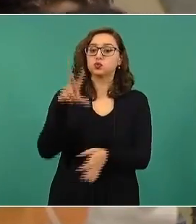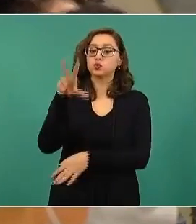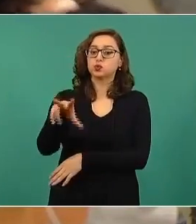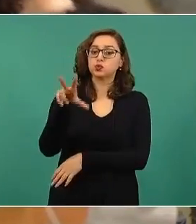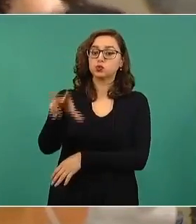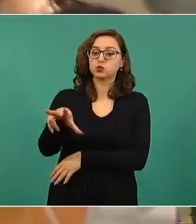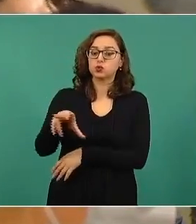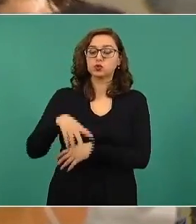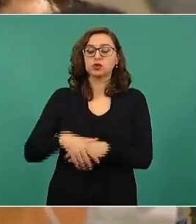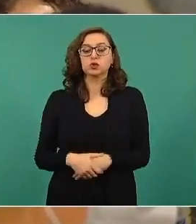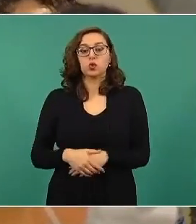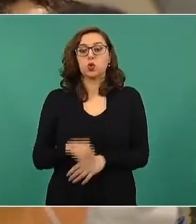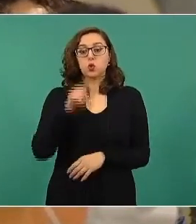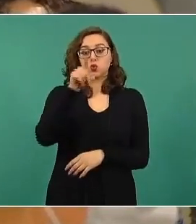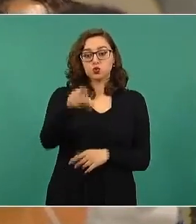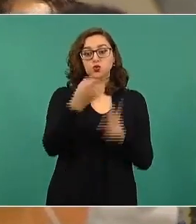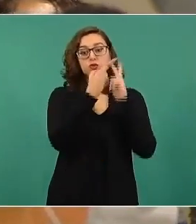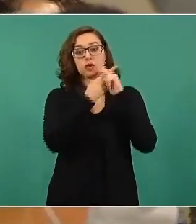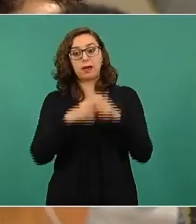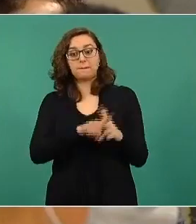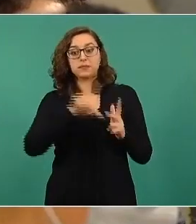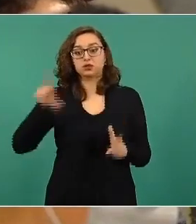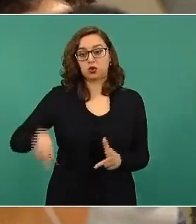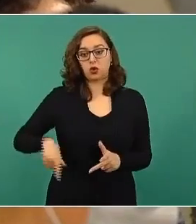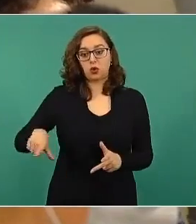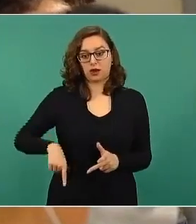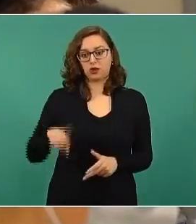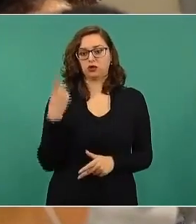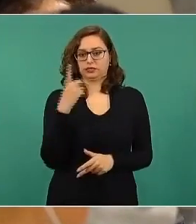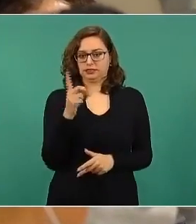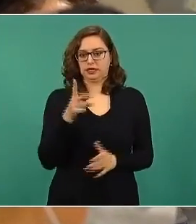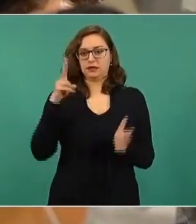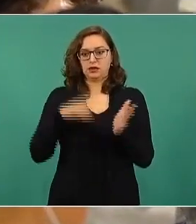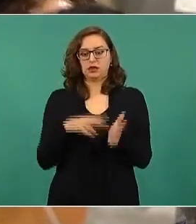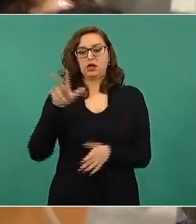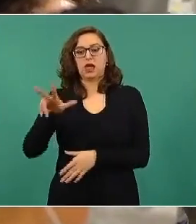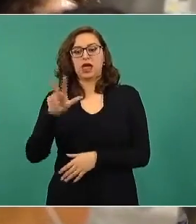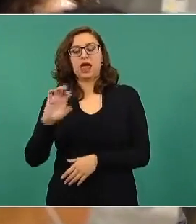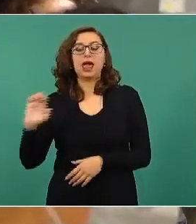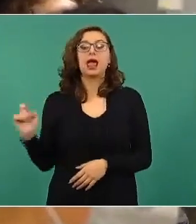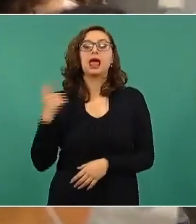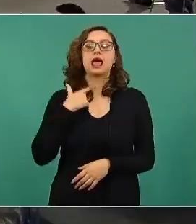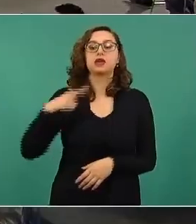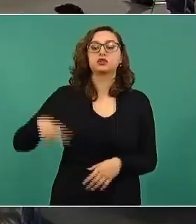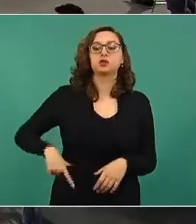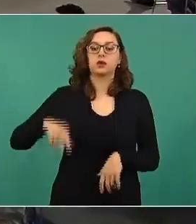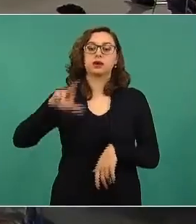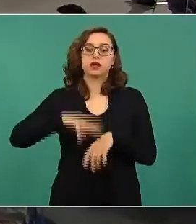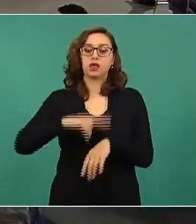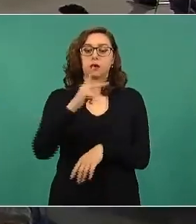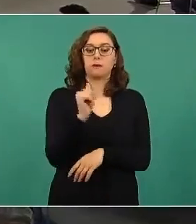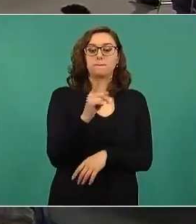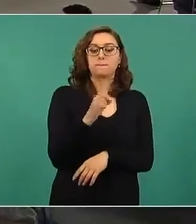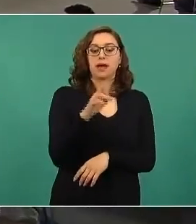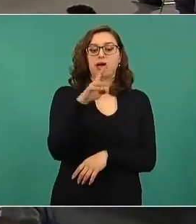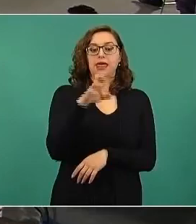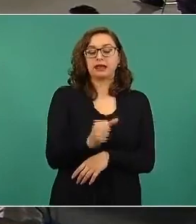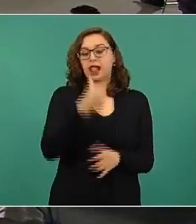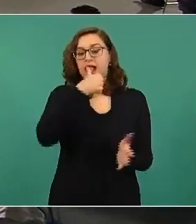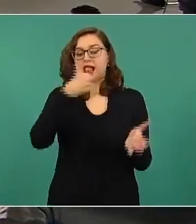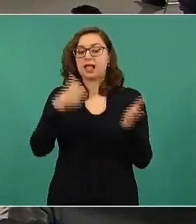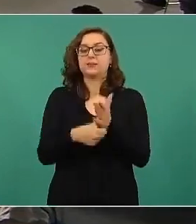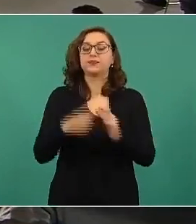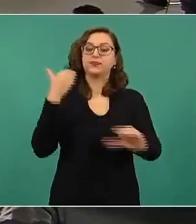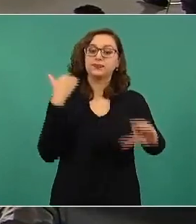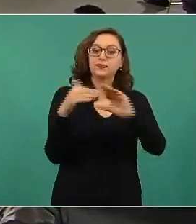cuando usted entra al gobierno en diciembre, el exgobernador Padres, estando en la cárcel, le manda una carta para